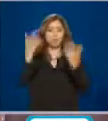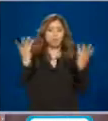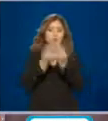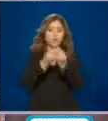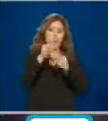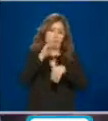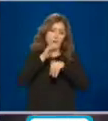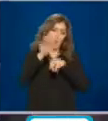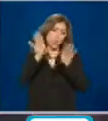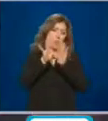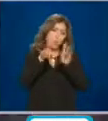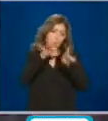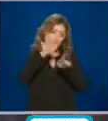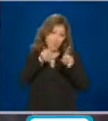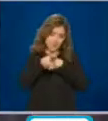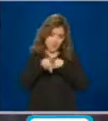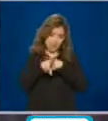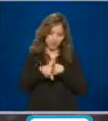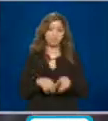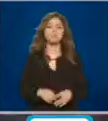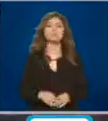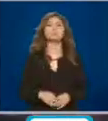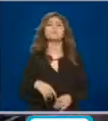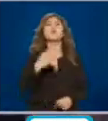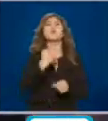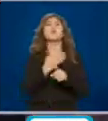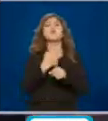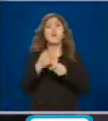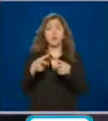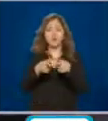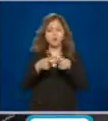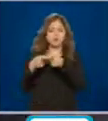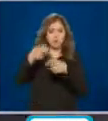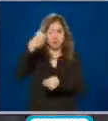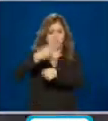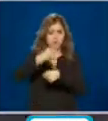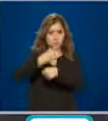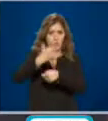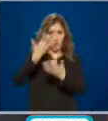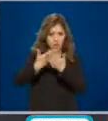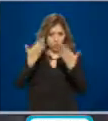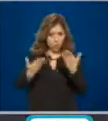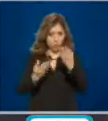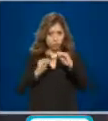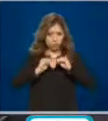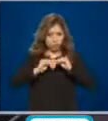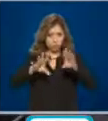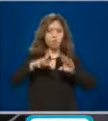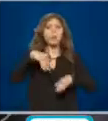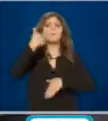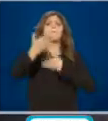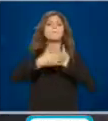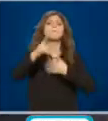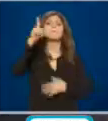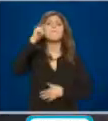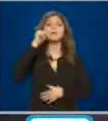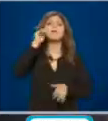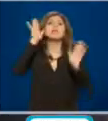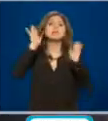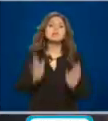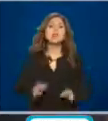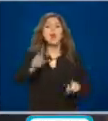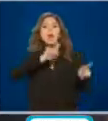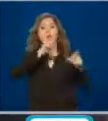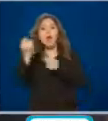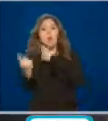bueno, cuéntame del material discográfico del segundo, que es el que están promoviendo. Y ya va a haber mañana presentación de